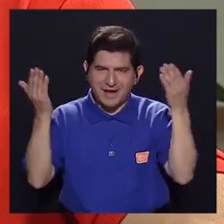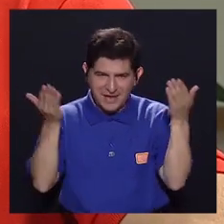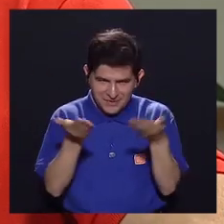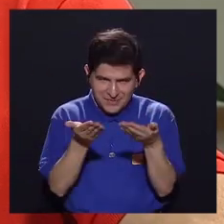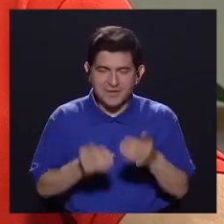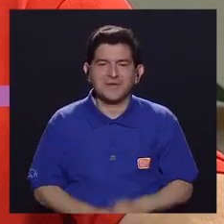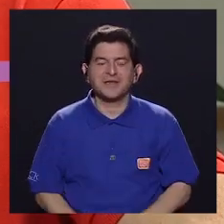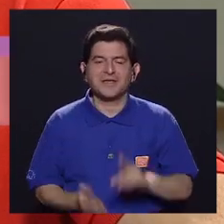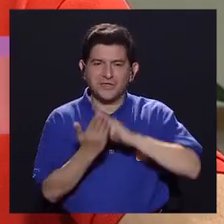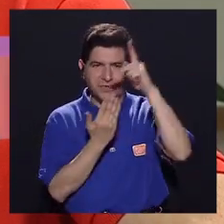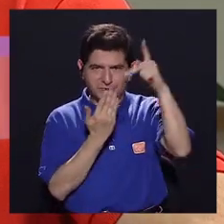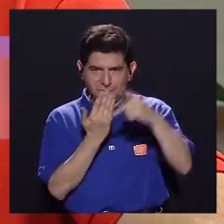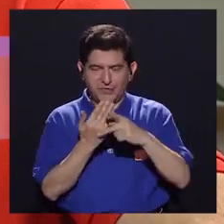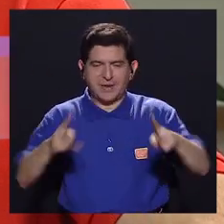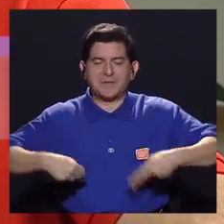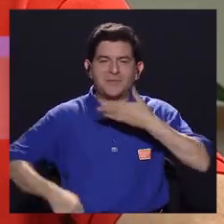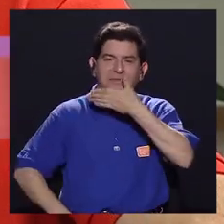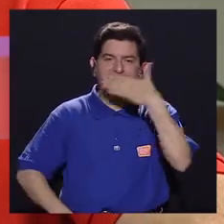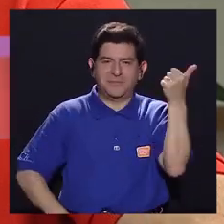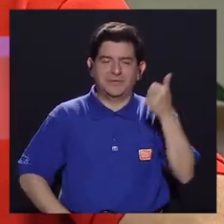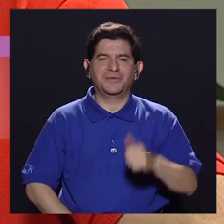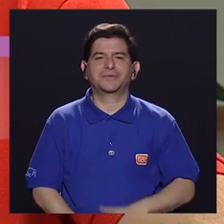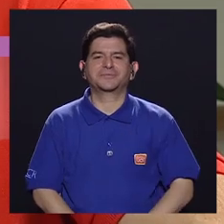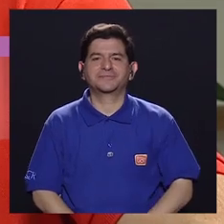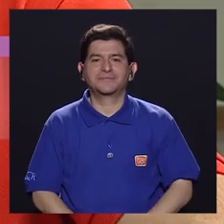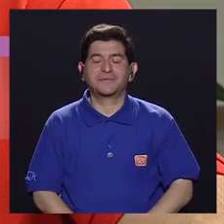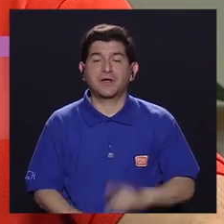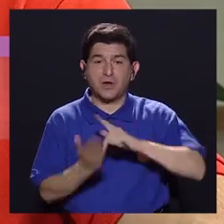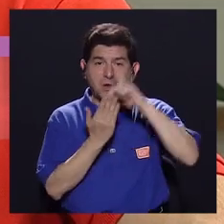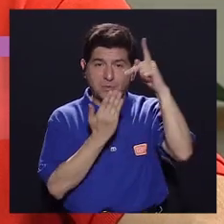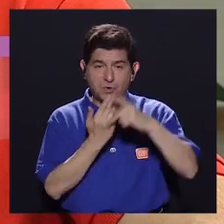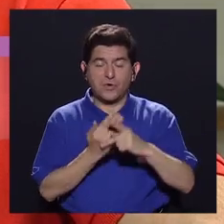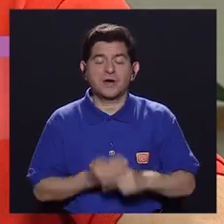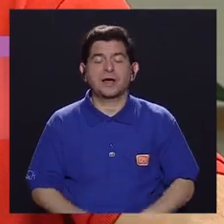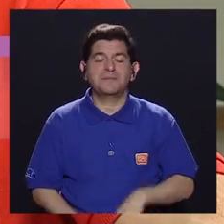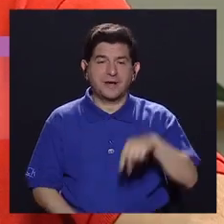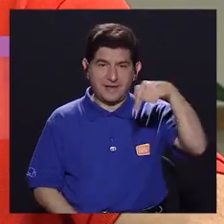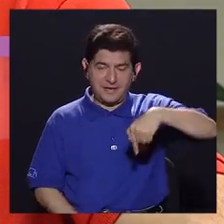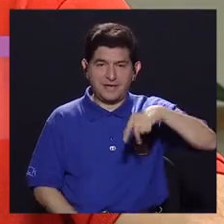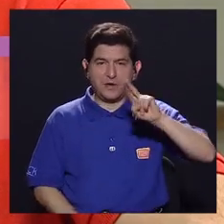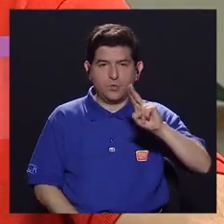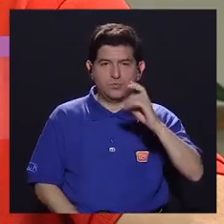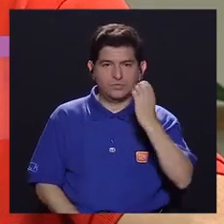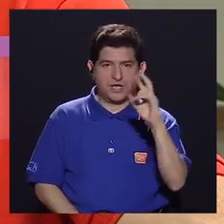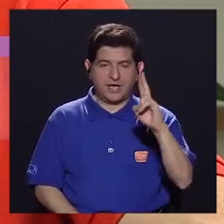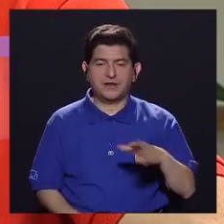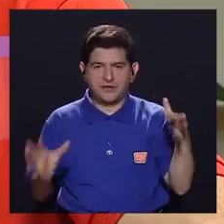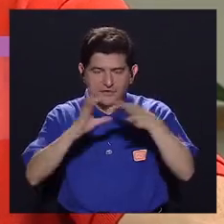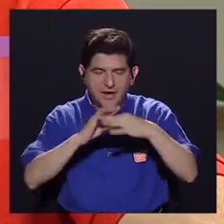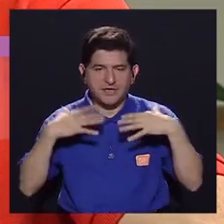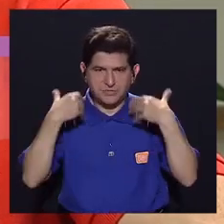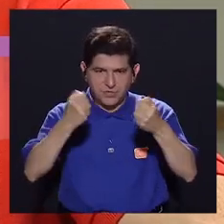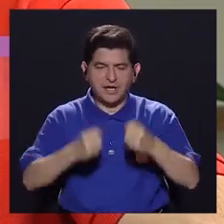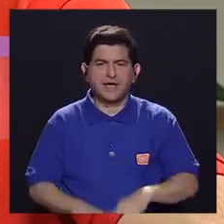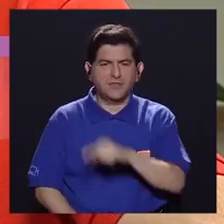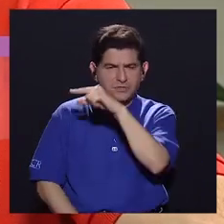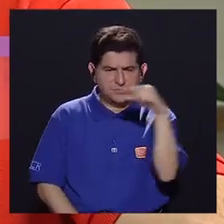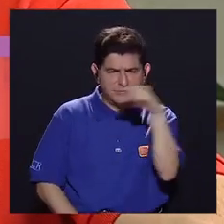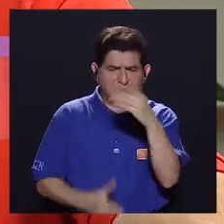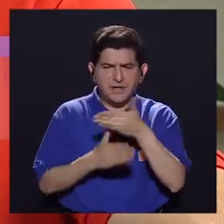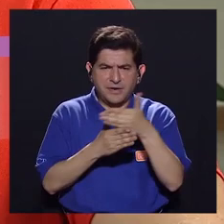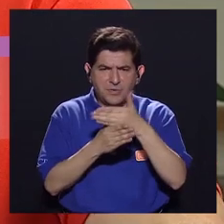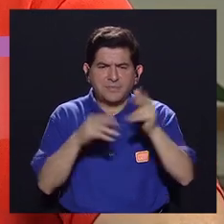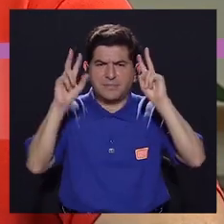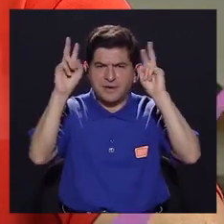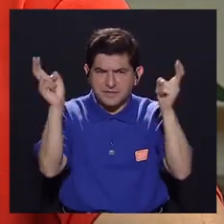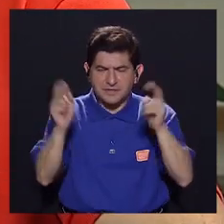Hola, ¿qué tal? Bienvenidos y bienvenidas a su telerevista Vivir Mejor, la telerevista de la Universidad de Costa Rica en Salud, en donde cada semana compartimos con